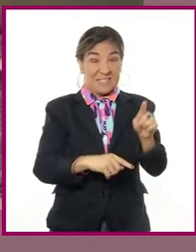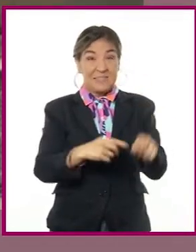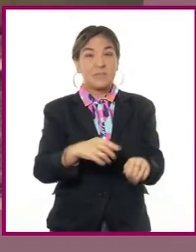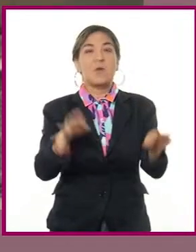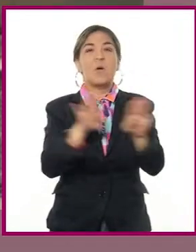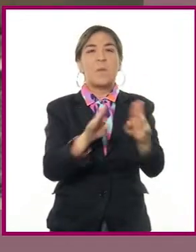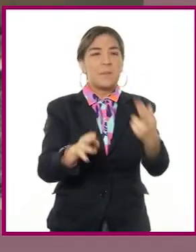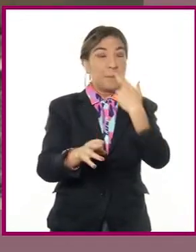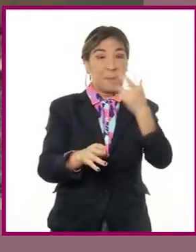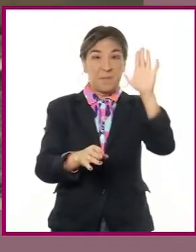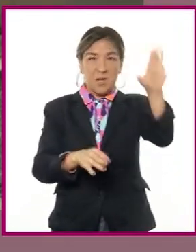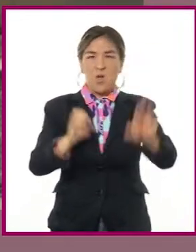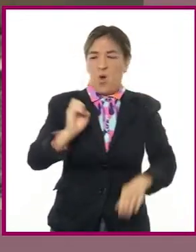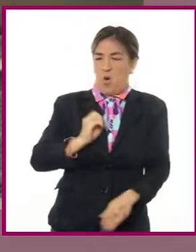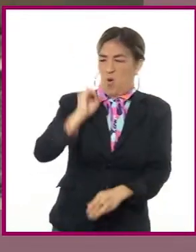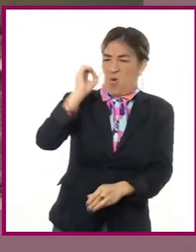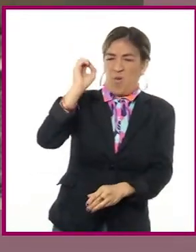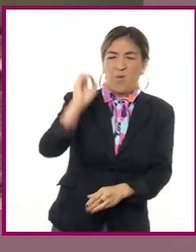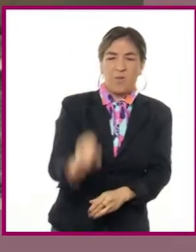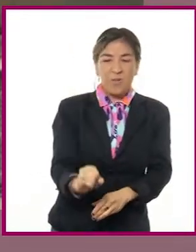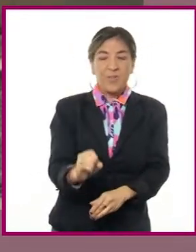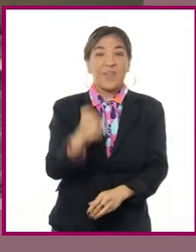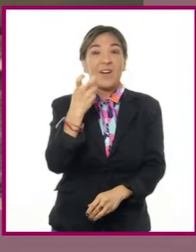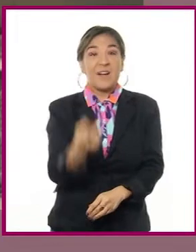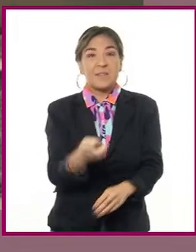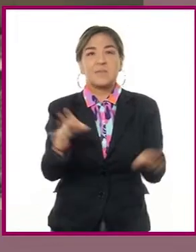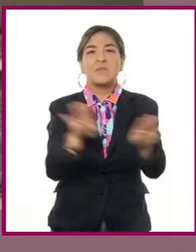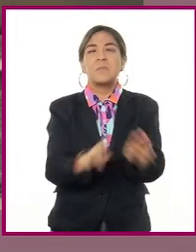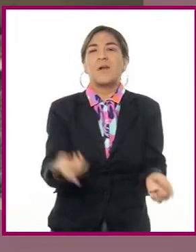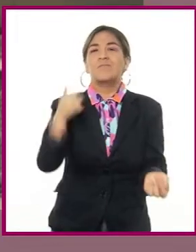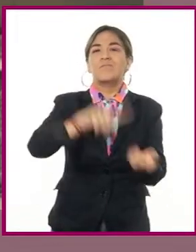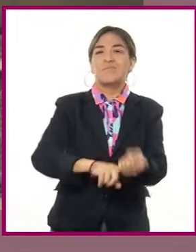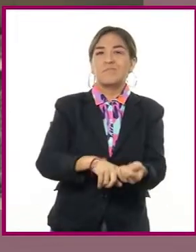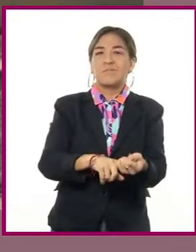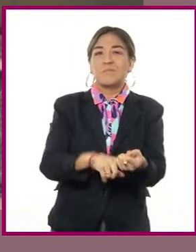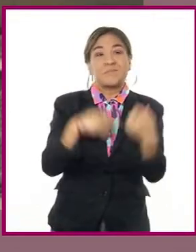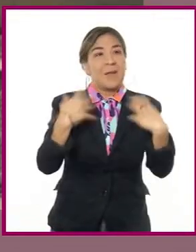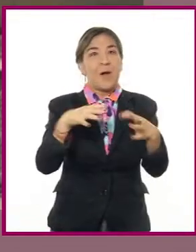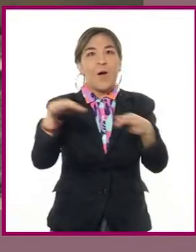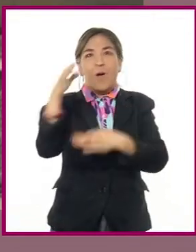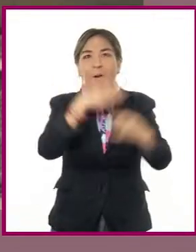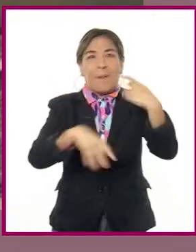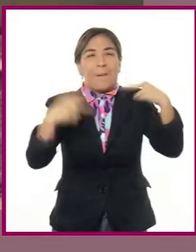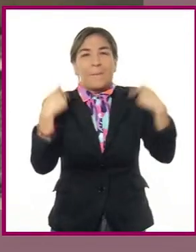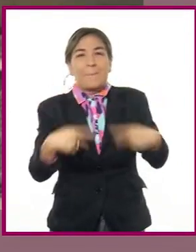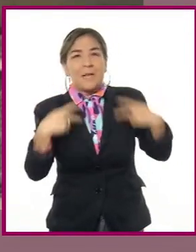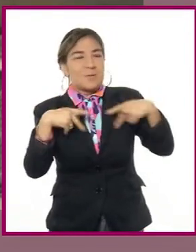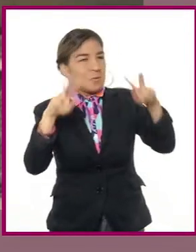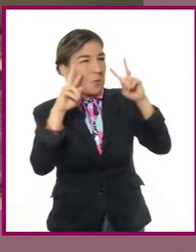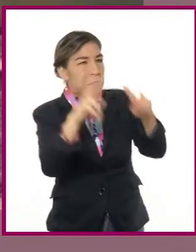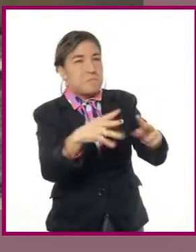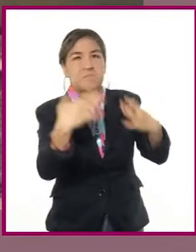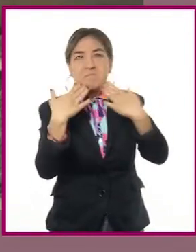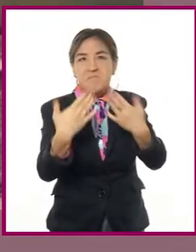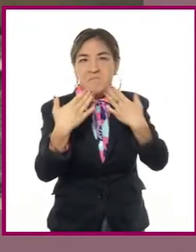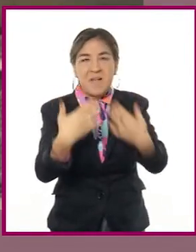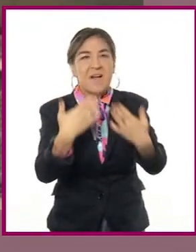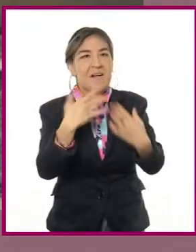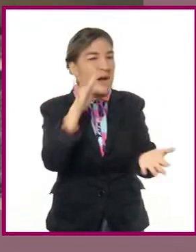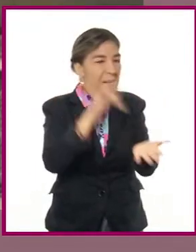los combinó muy bien y ganó un apoyo formidable en las elecciones